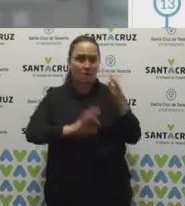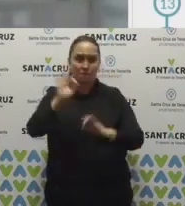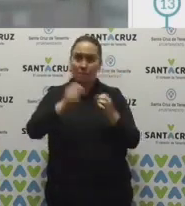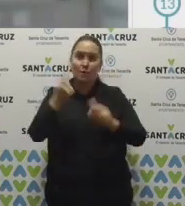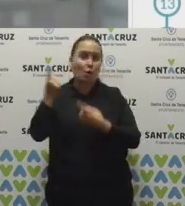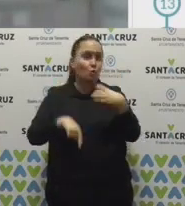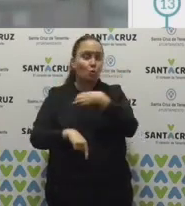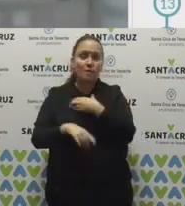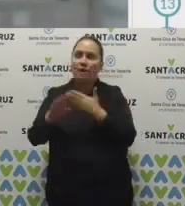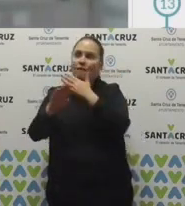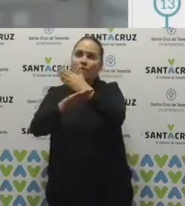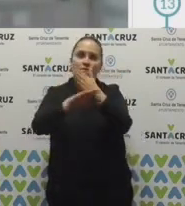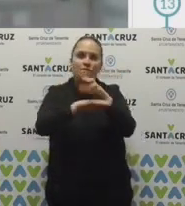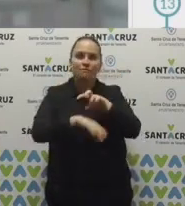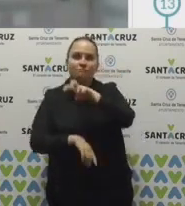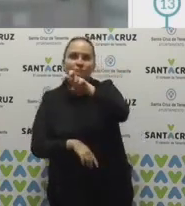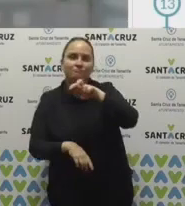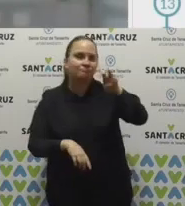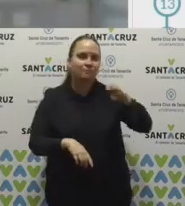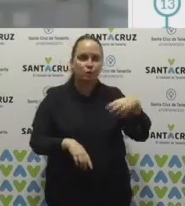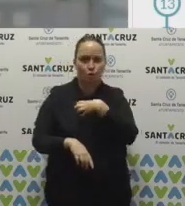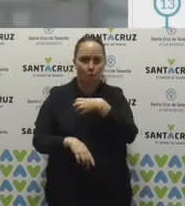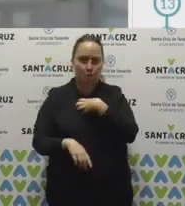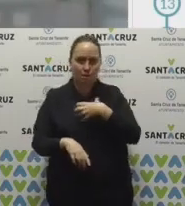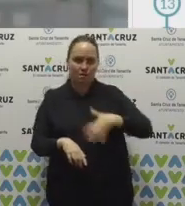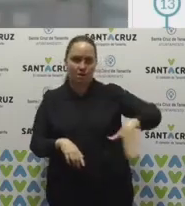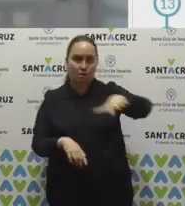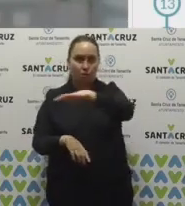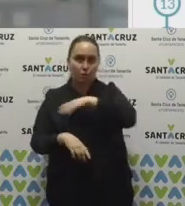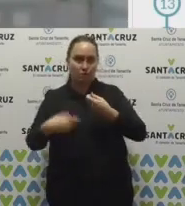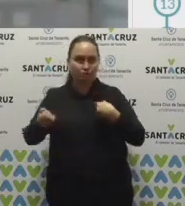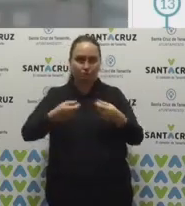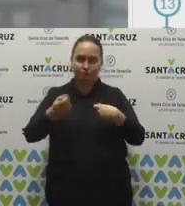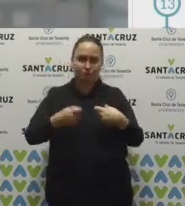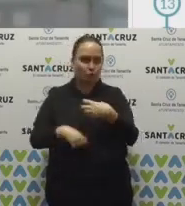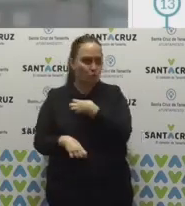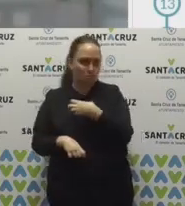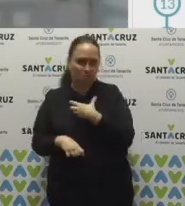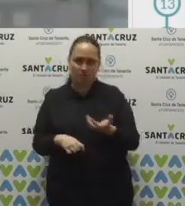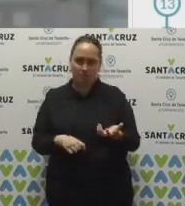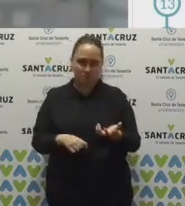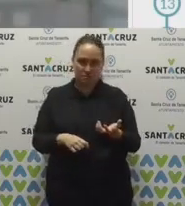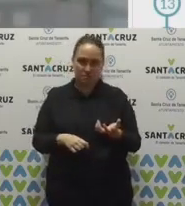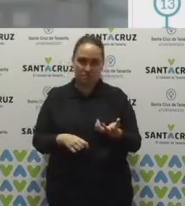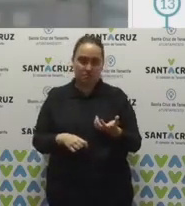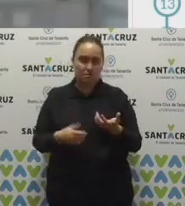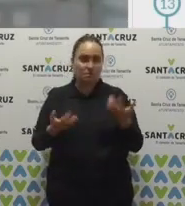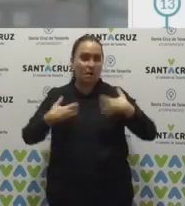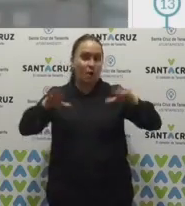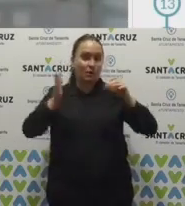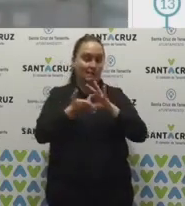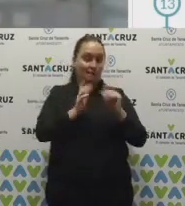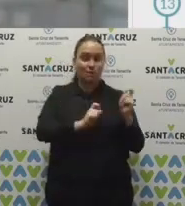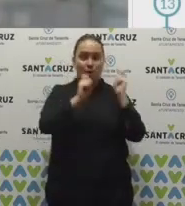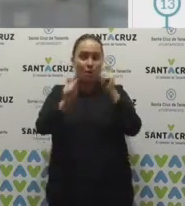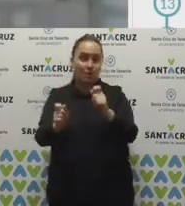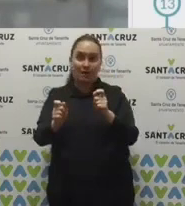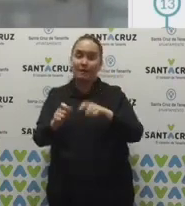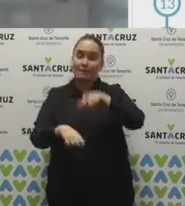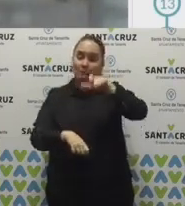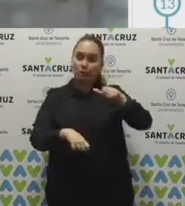vecinas y vecinas a los establecimientos de la cadena de supermercados a la que fue adjudicado el servicio